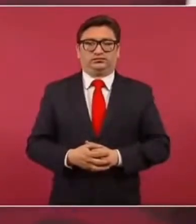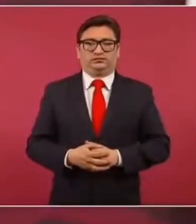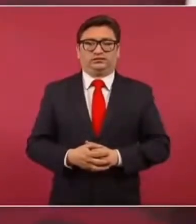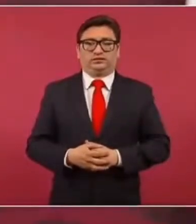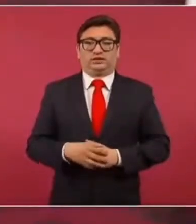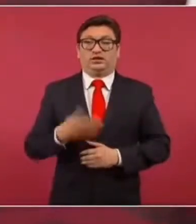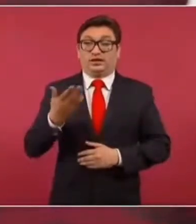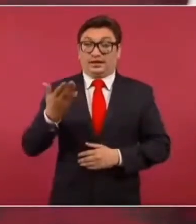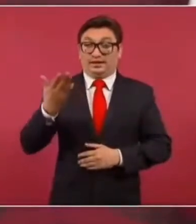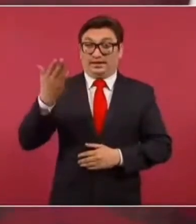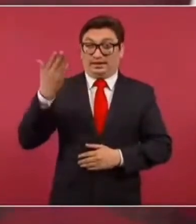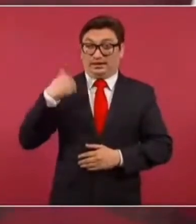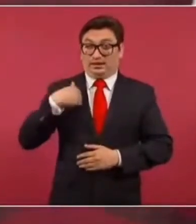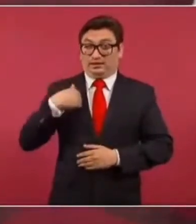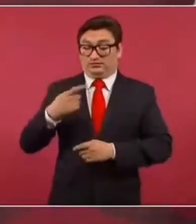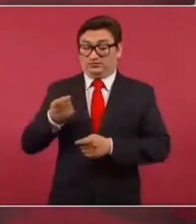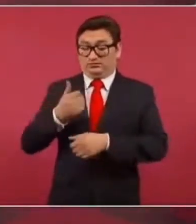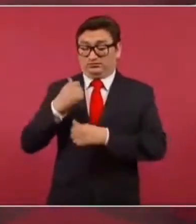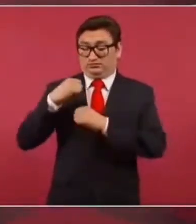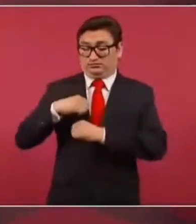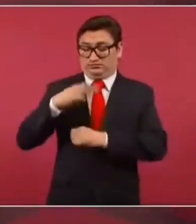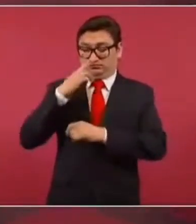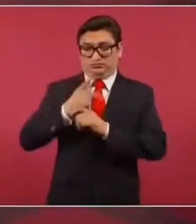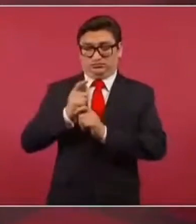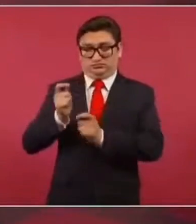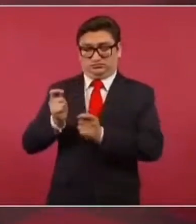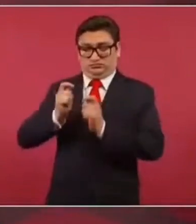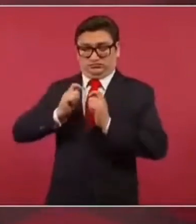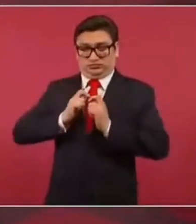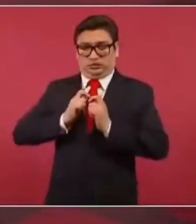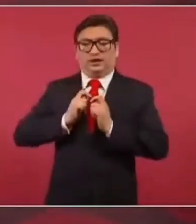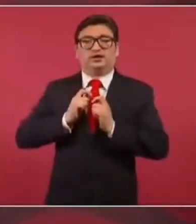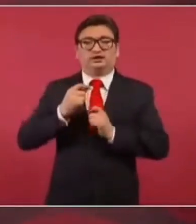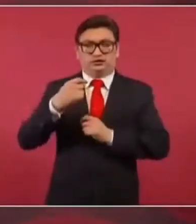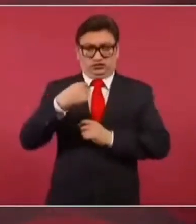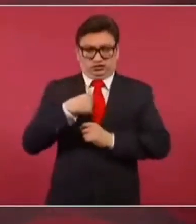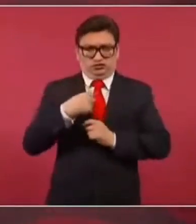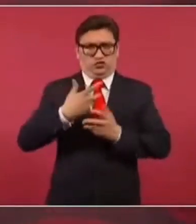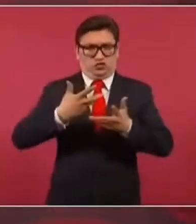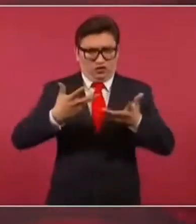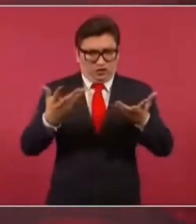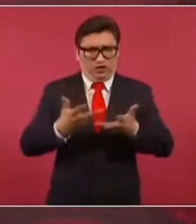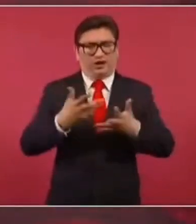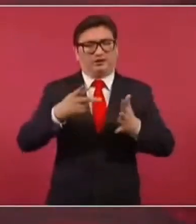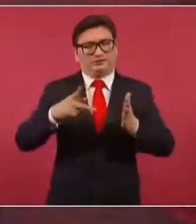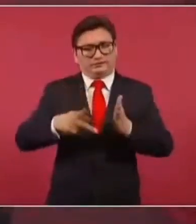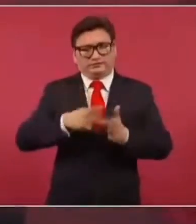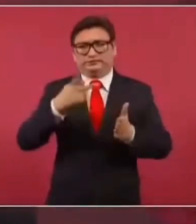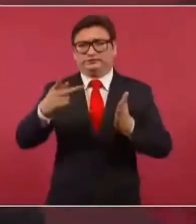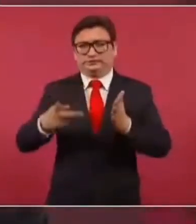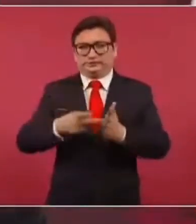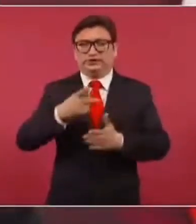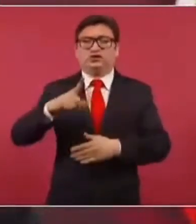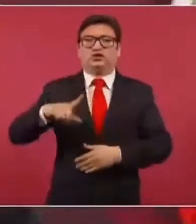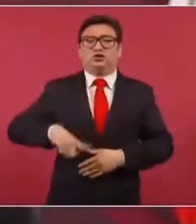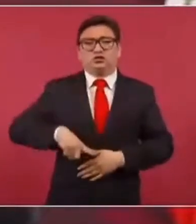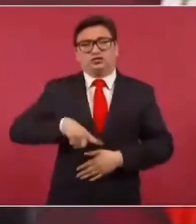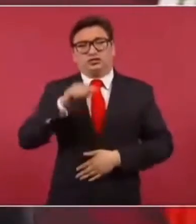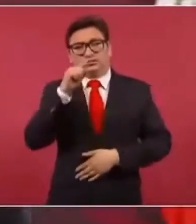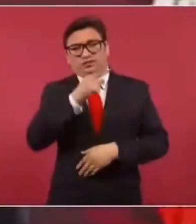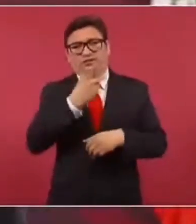hay constancia de que he estado duro y dale, pidiéndole al gobierno de Estados